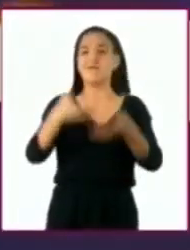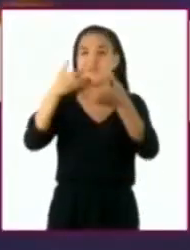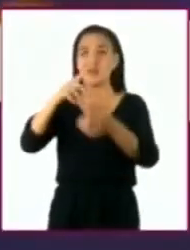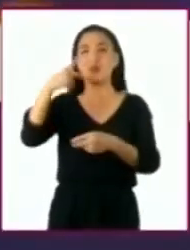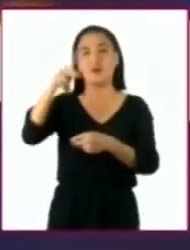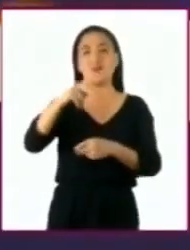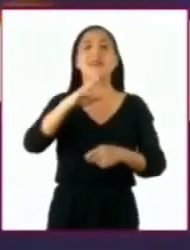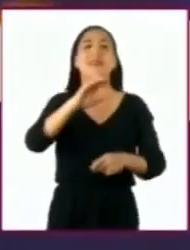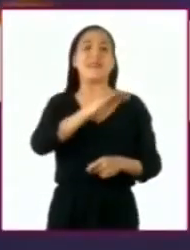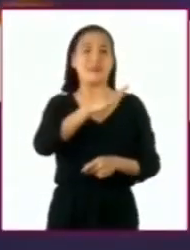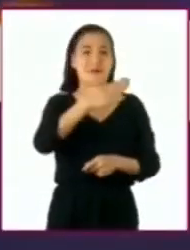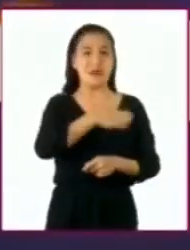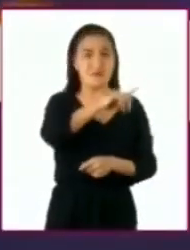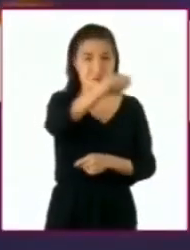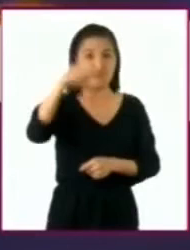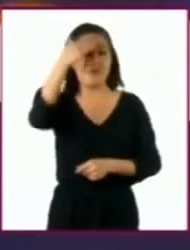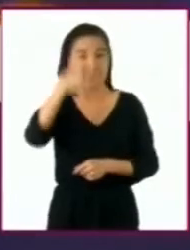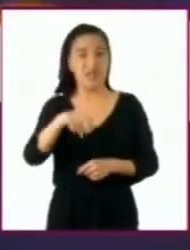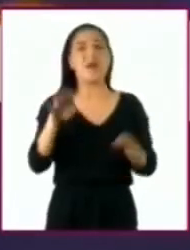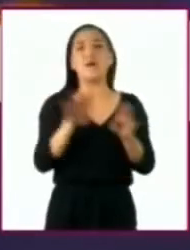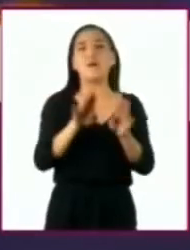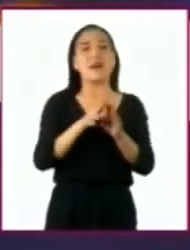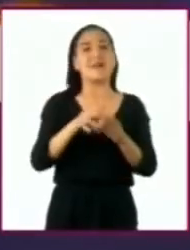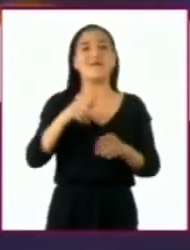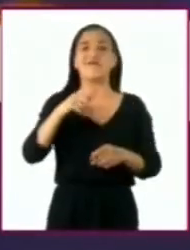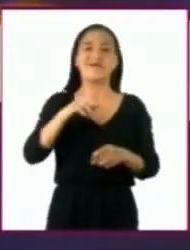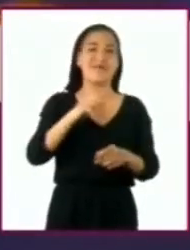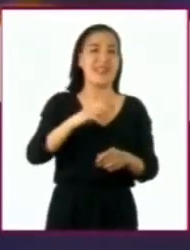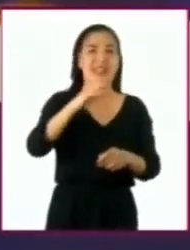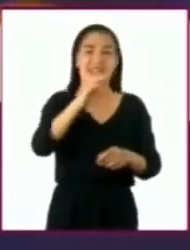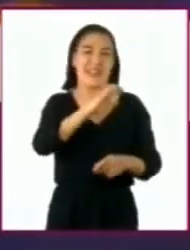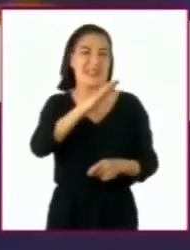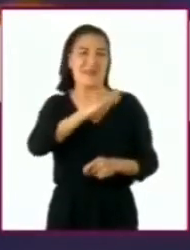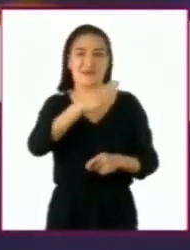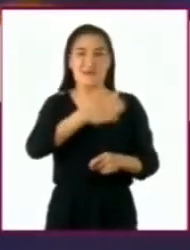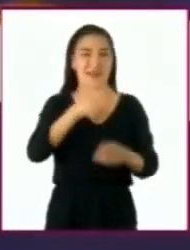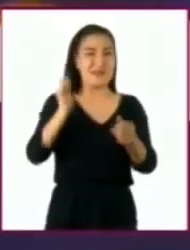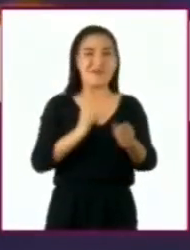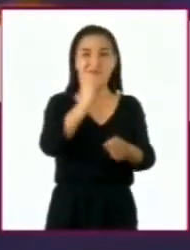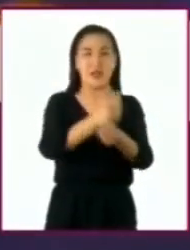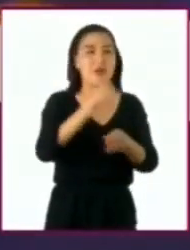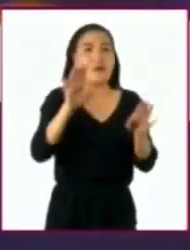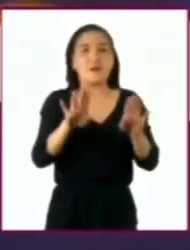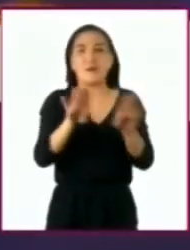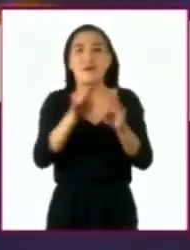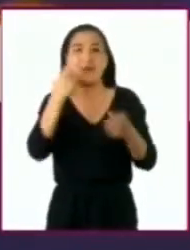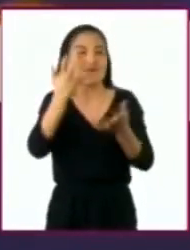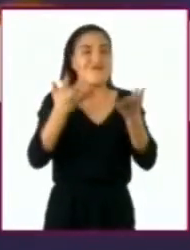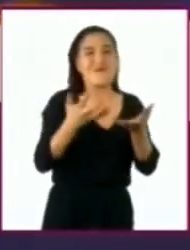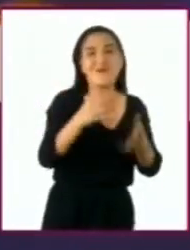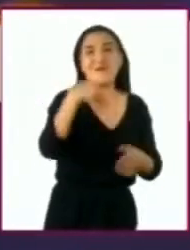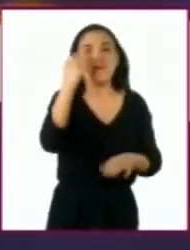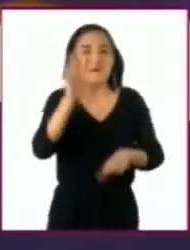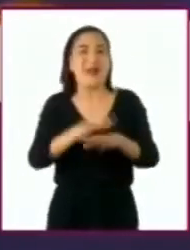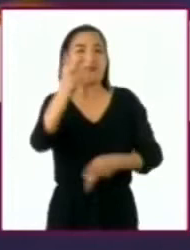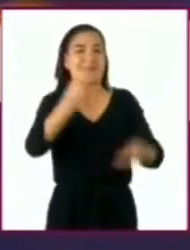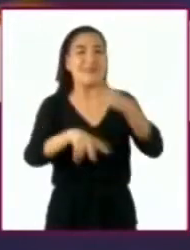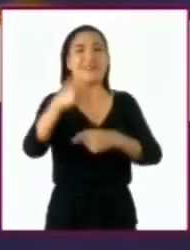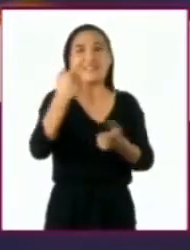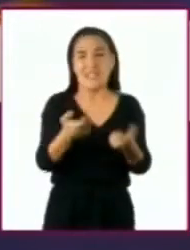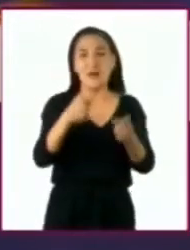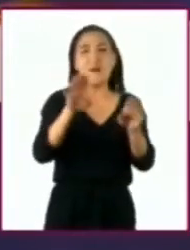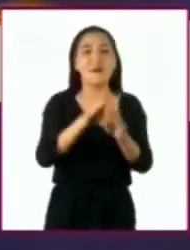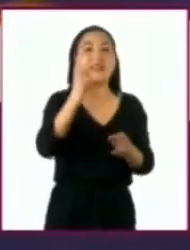Debido a la ambición de los conquistadores por obtener más riqueza y a que el oro comenzó a agotarse, propusieron repartirse